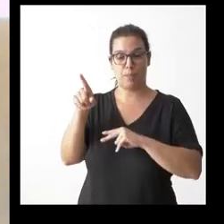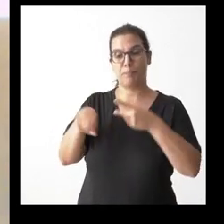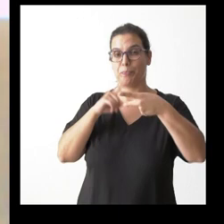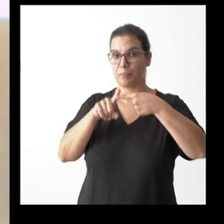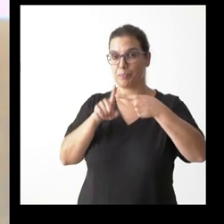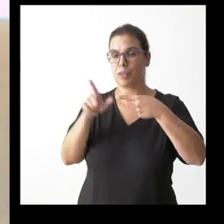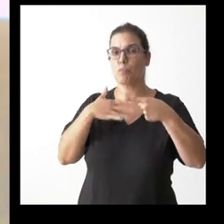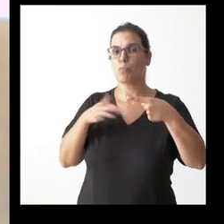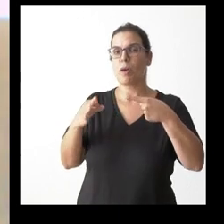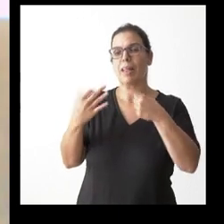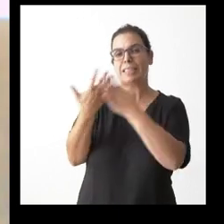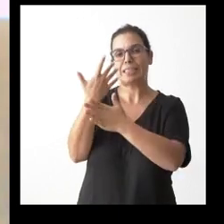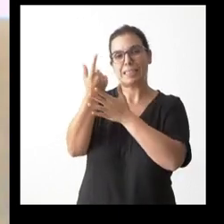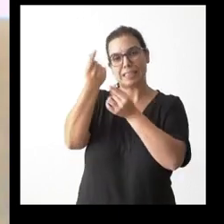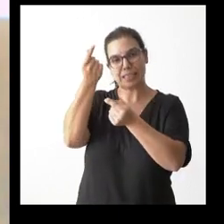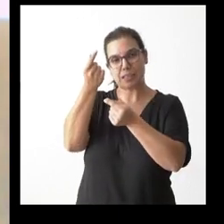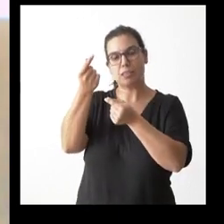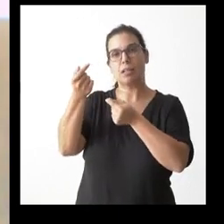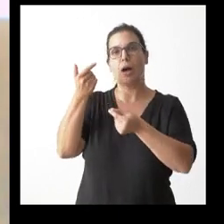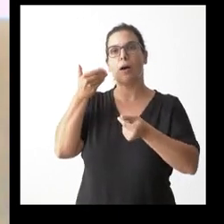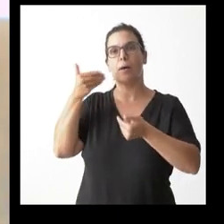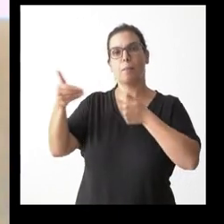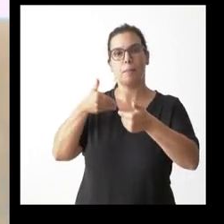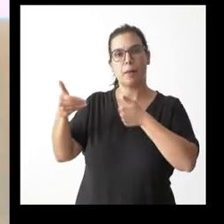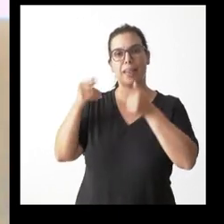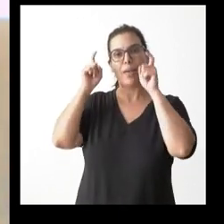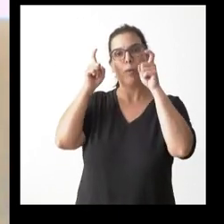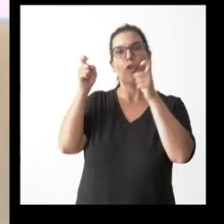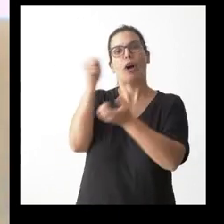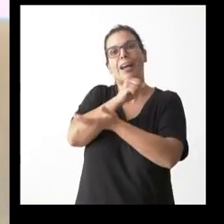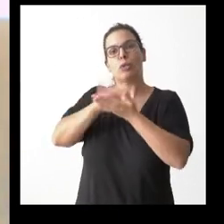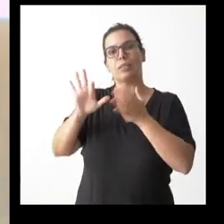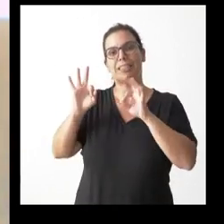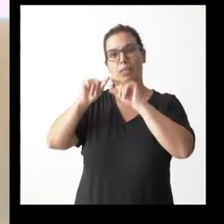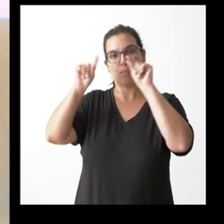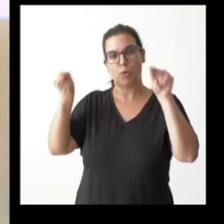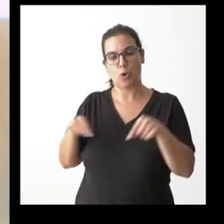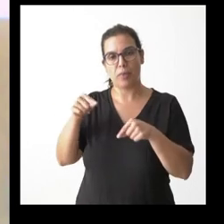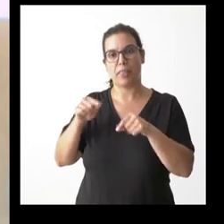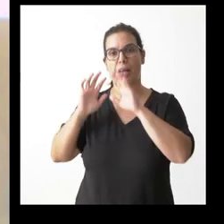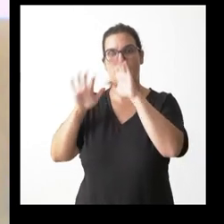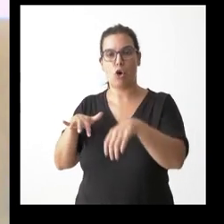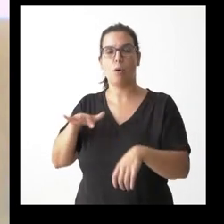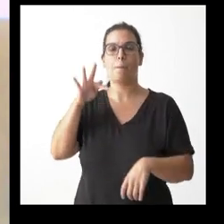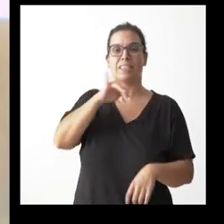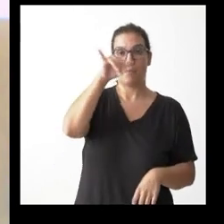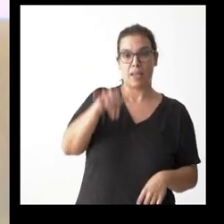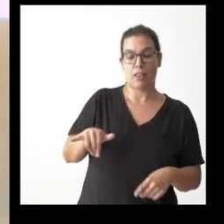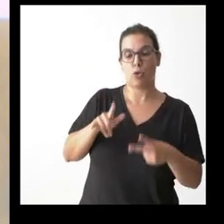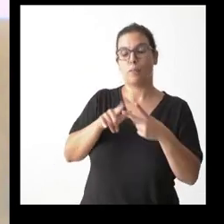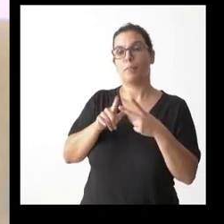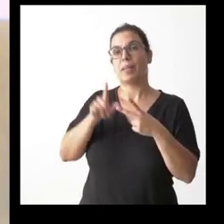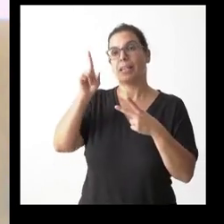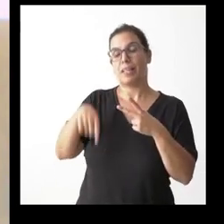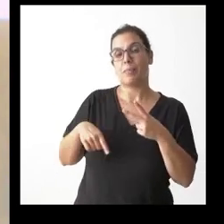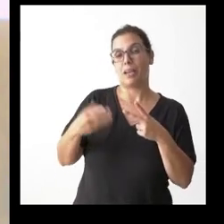nos puede desglosar los datos de solicitudes de educación gratuita de 2-3 años en la provincia por León y El Bierzo. Y también he preguntado en